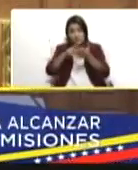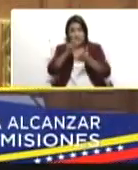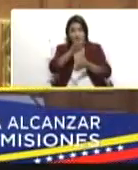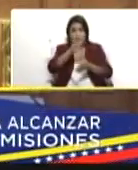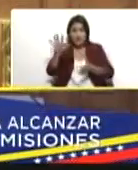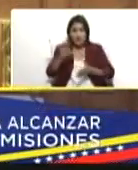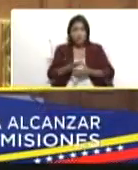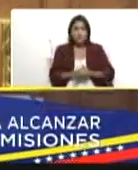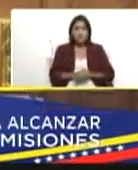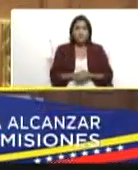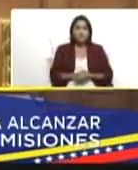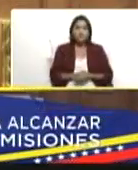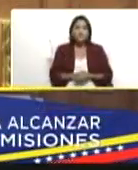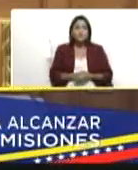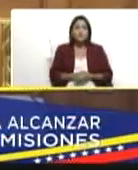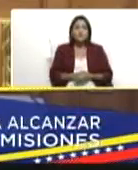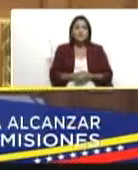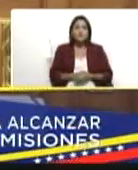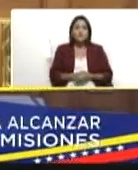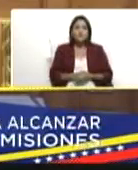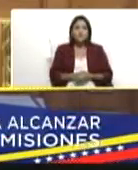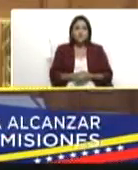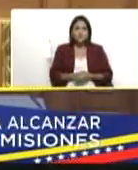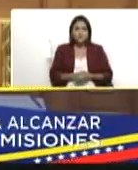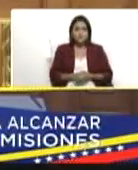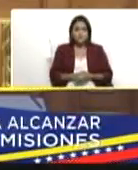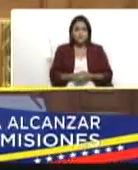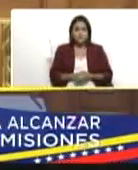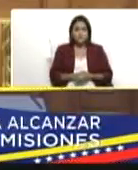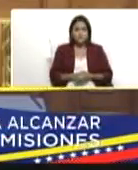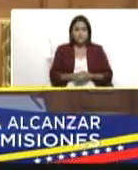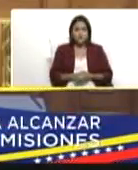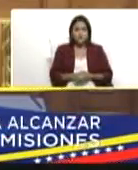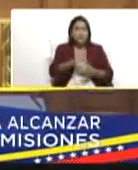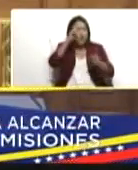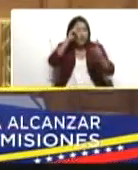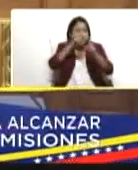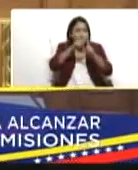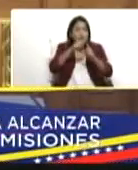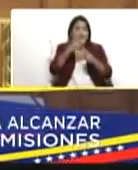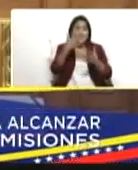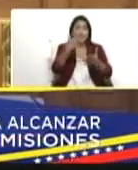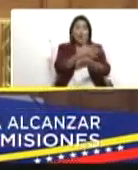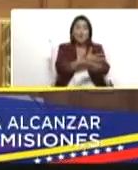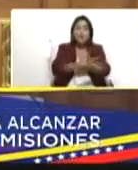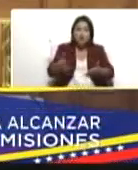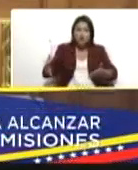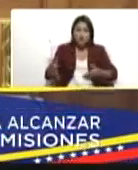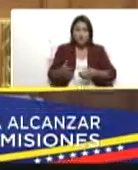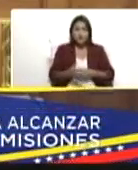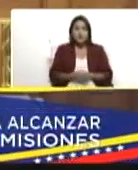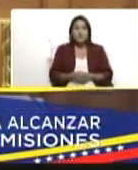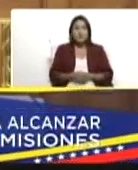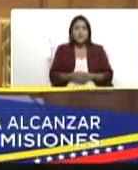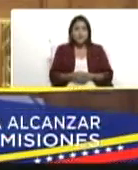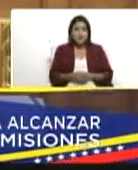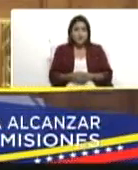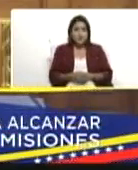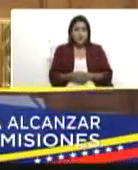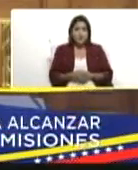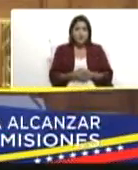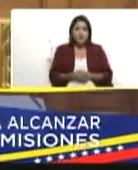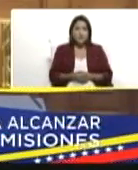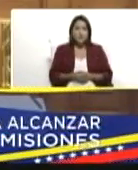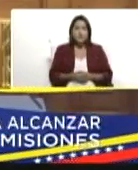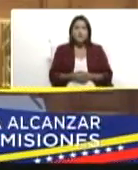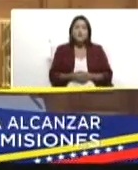2019 2025 vamos Cabalgando con una meta 5 millones de viviendas